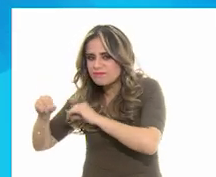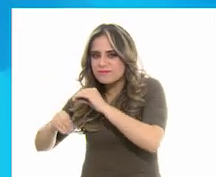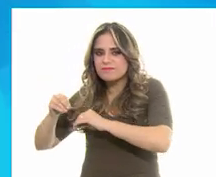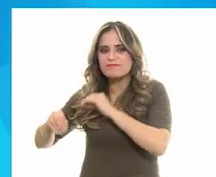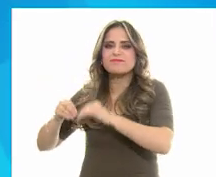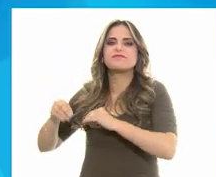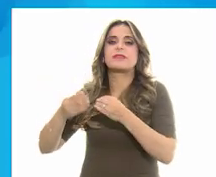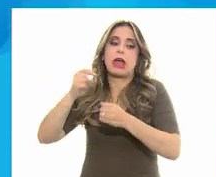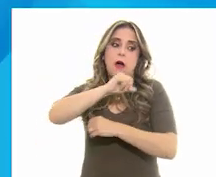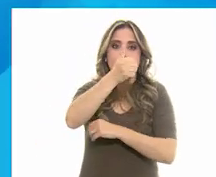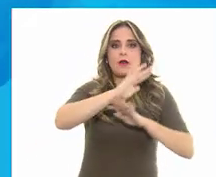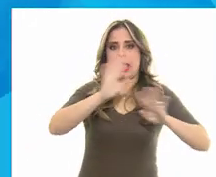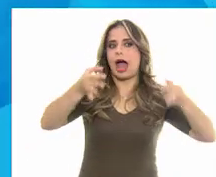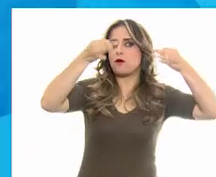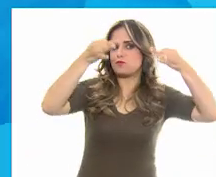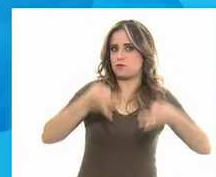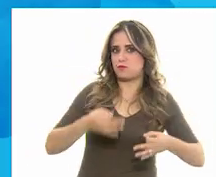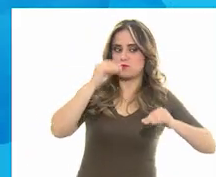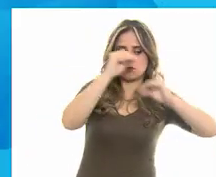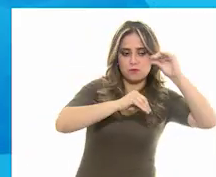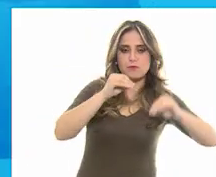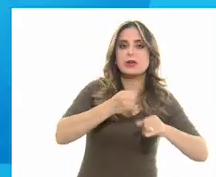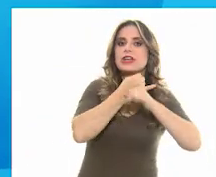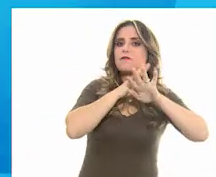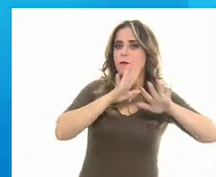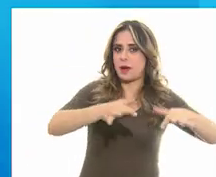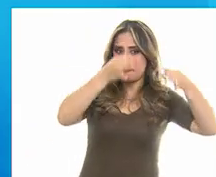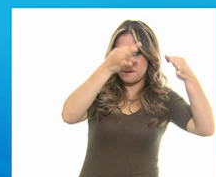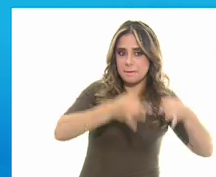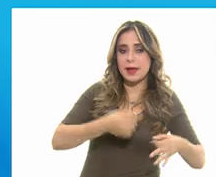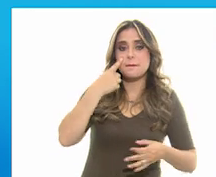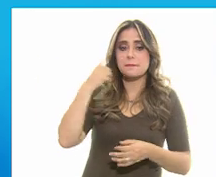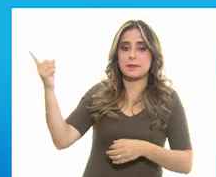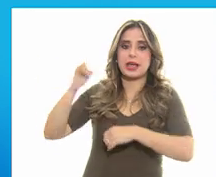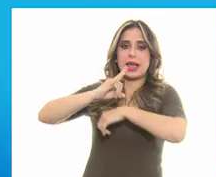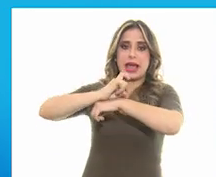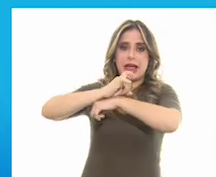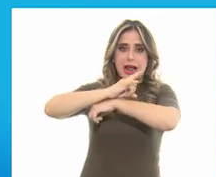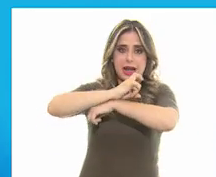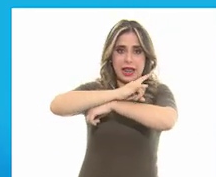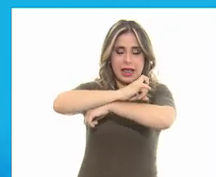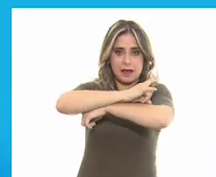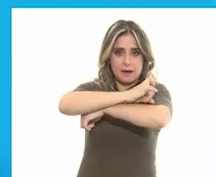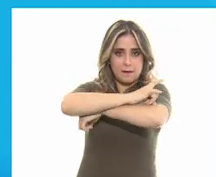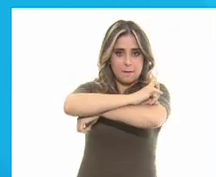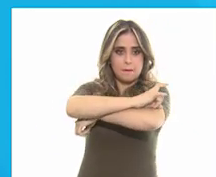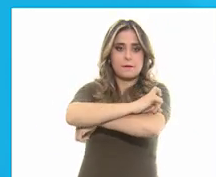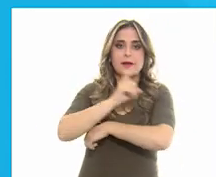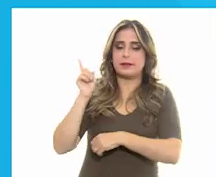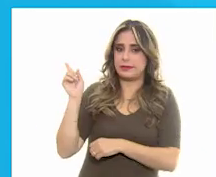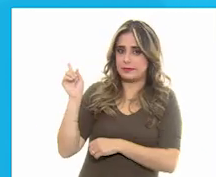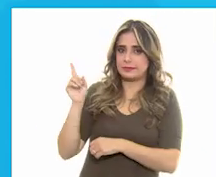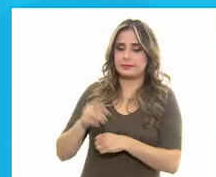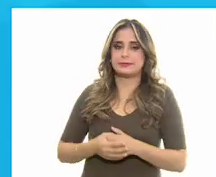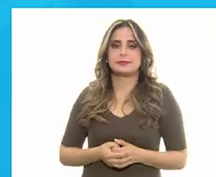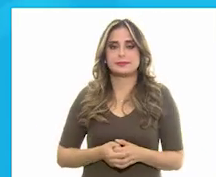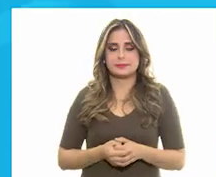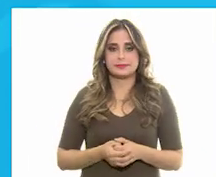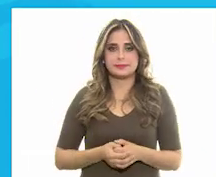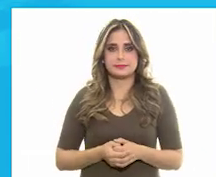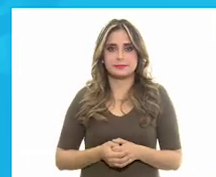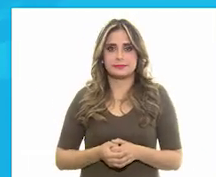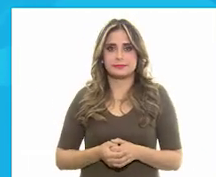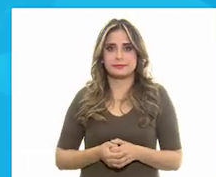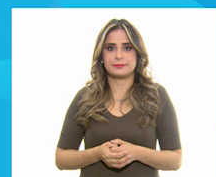caracol. ¡Ay, sí! Y el borrador de nuestro amigo Alan. Que hizo del caracol.